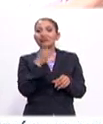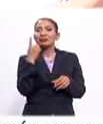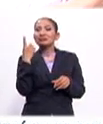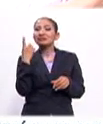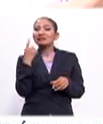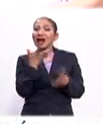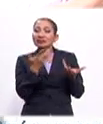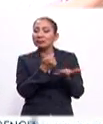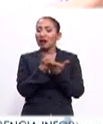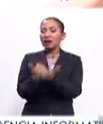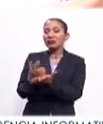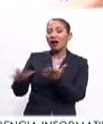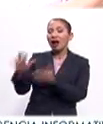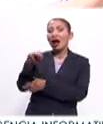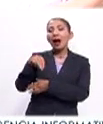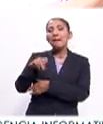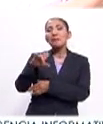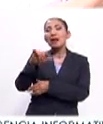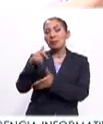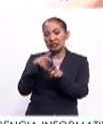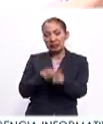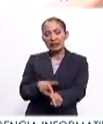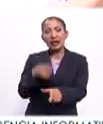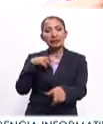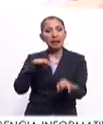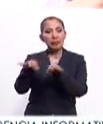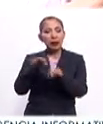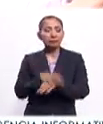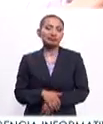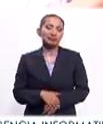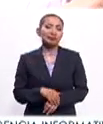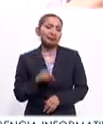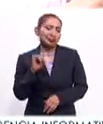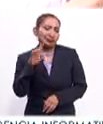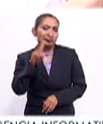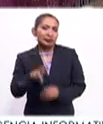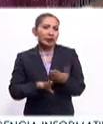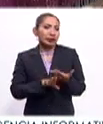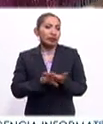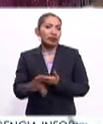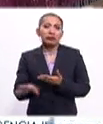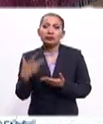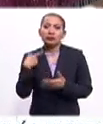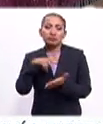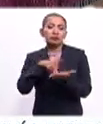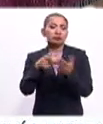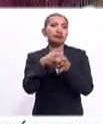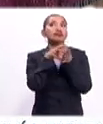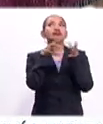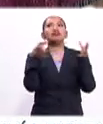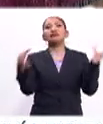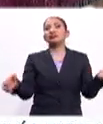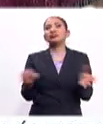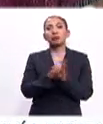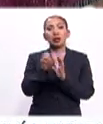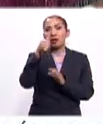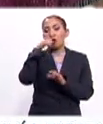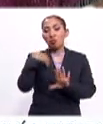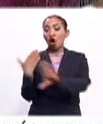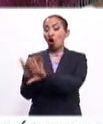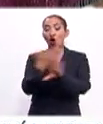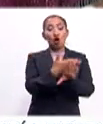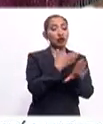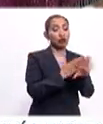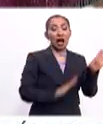para permitir que la milpa continúe? Bueno, desde luego evitar megaproyectos, ¿no? O sea, agresivos